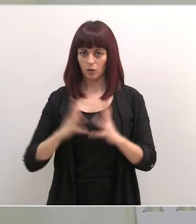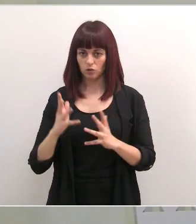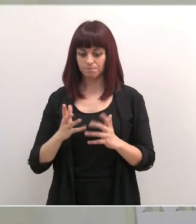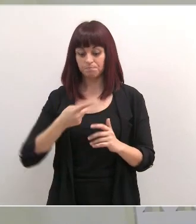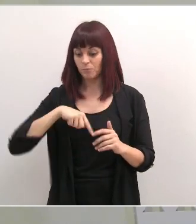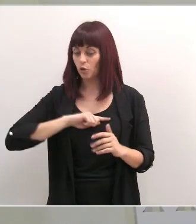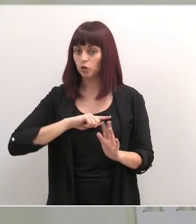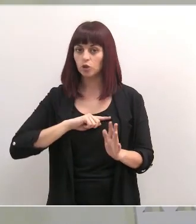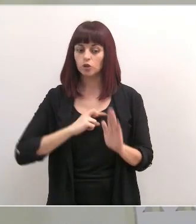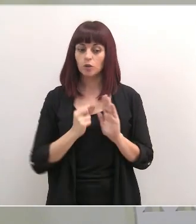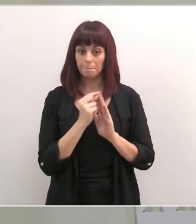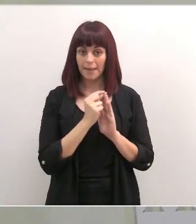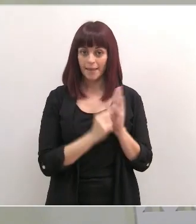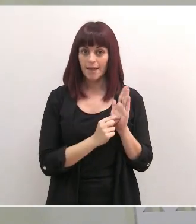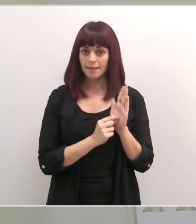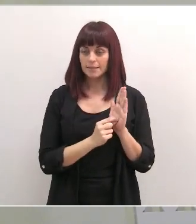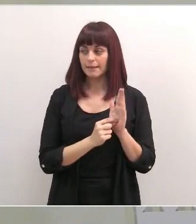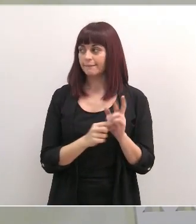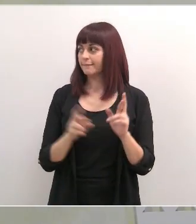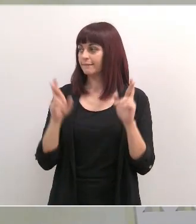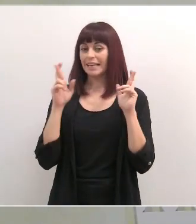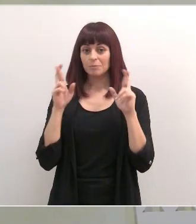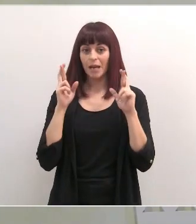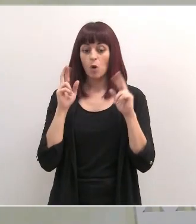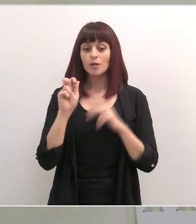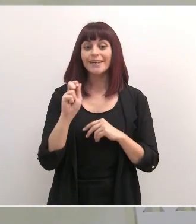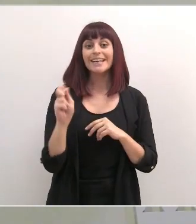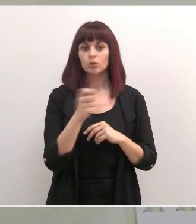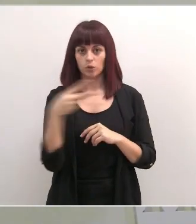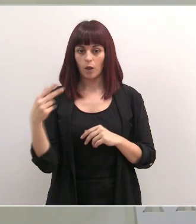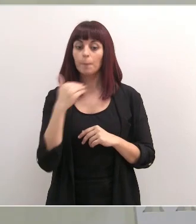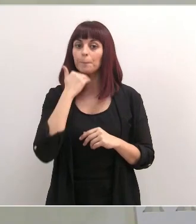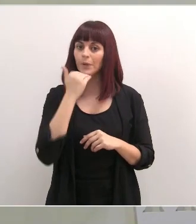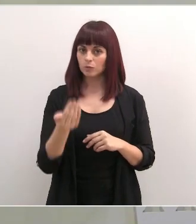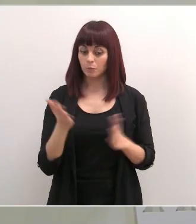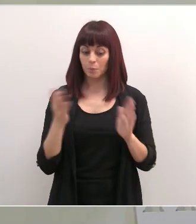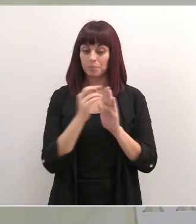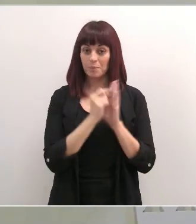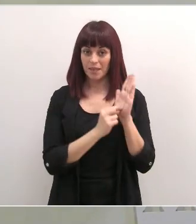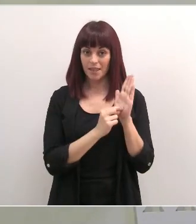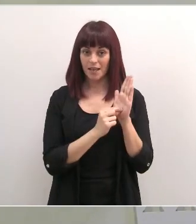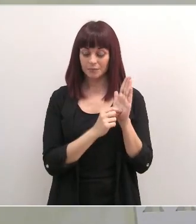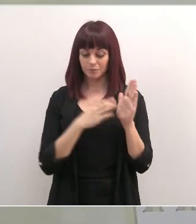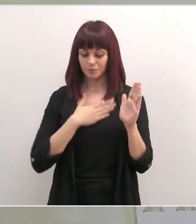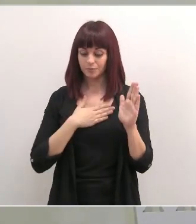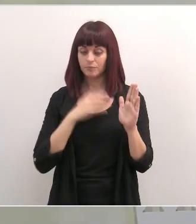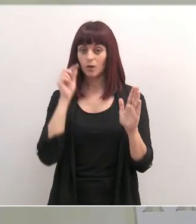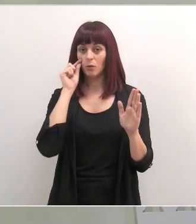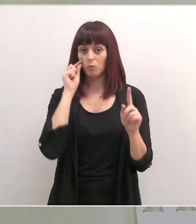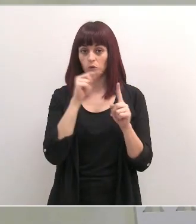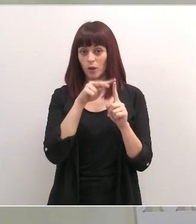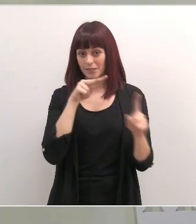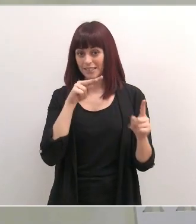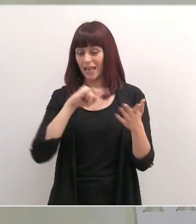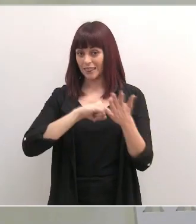estamos poniendo una serie de medidas que esperemos que den resultado antes. En cualquier caso, las medidas que tenemos desde el punto de vista